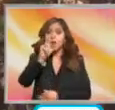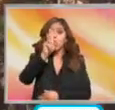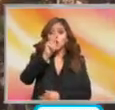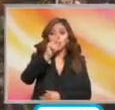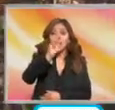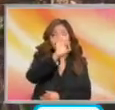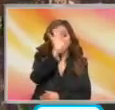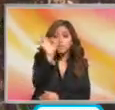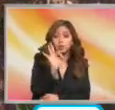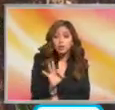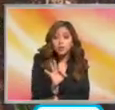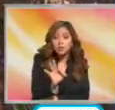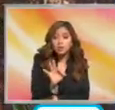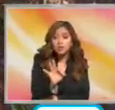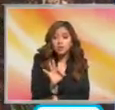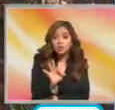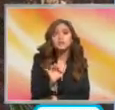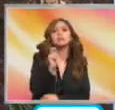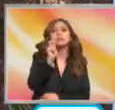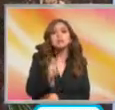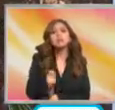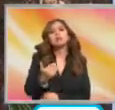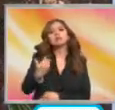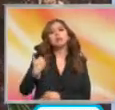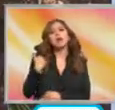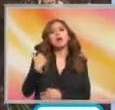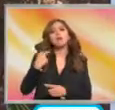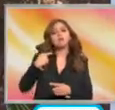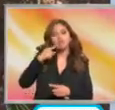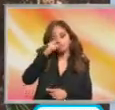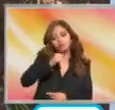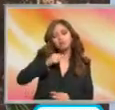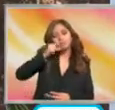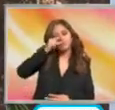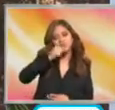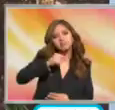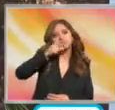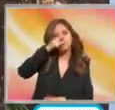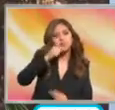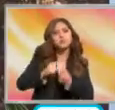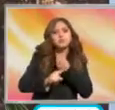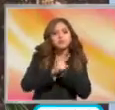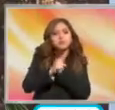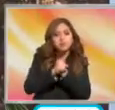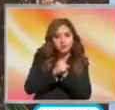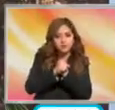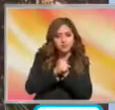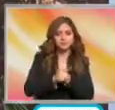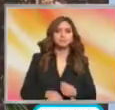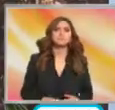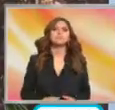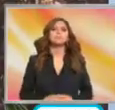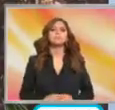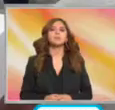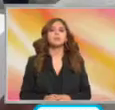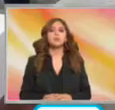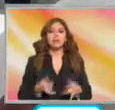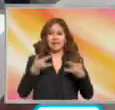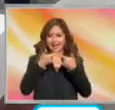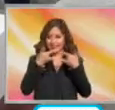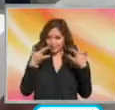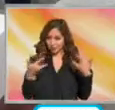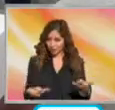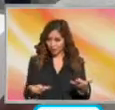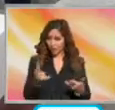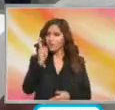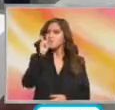de muchísimos tropiezos, de muchísimas Sí. cosas. Por ejemplo, miren, una historia bien interesante es la historia de